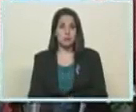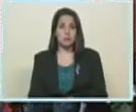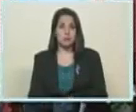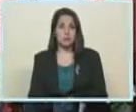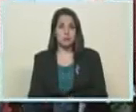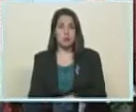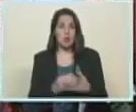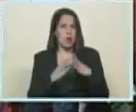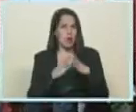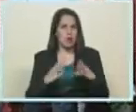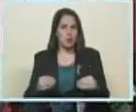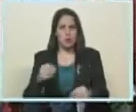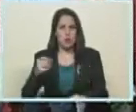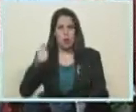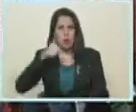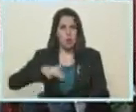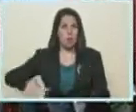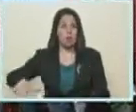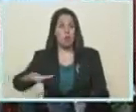todo el pueblo unido.